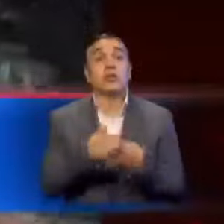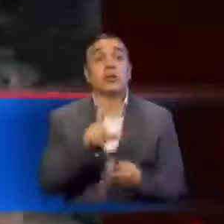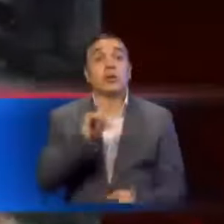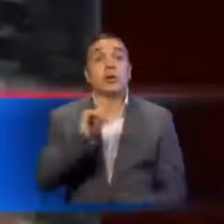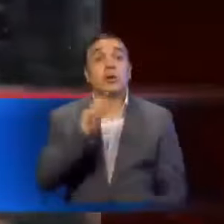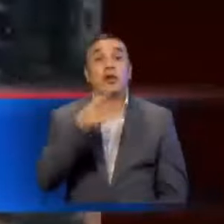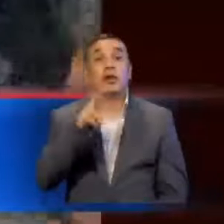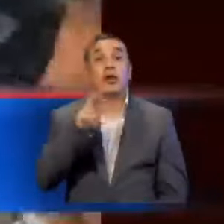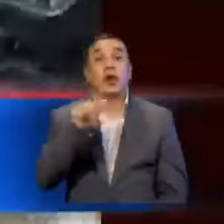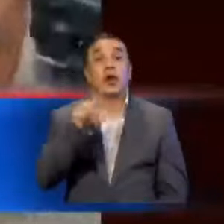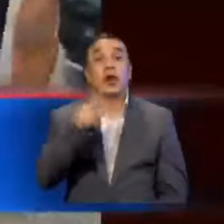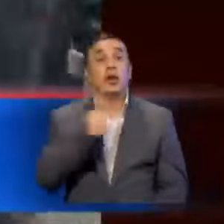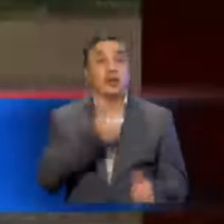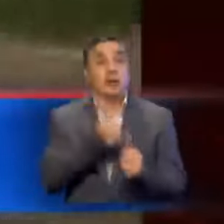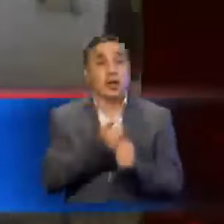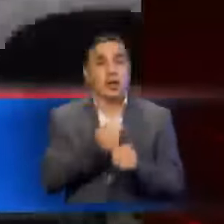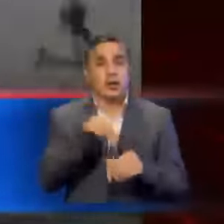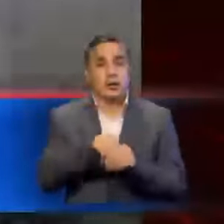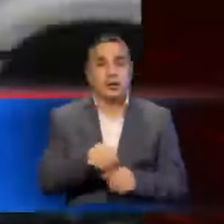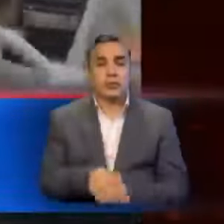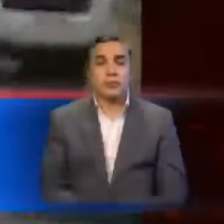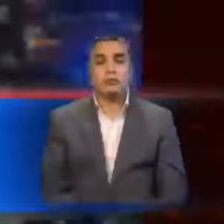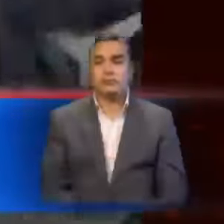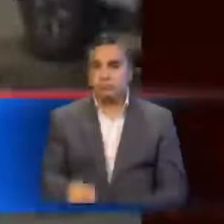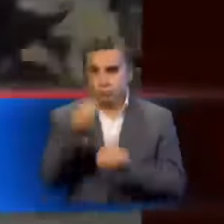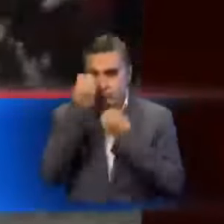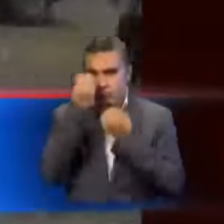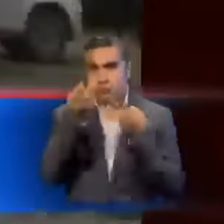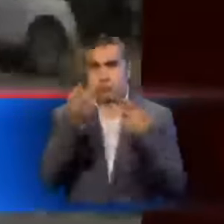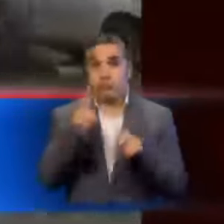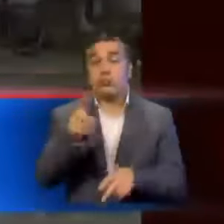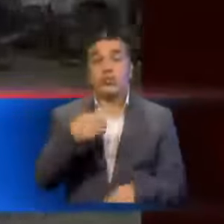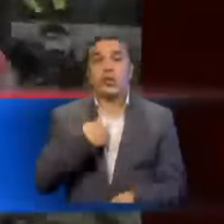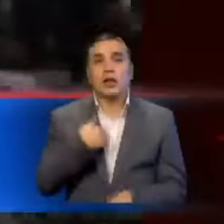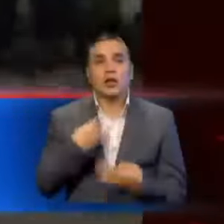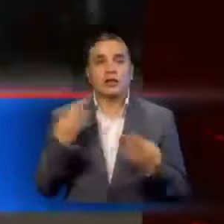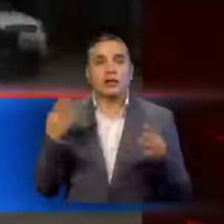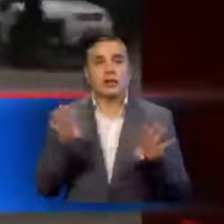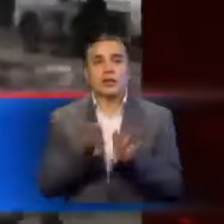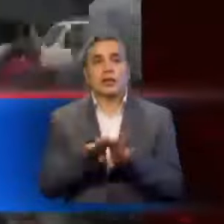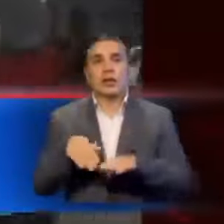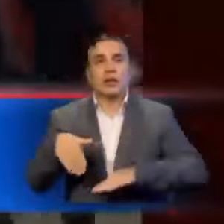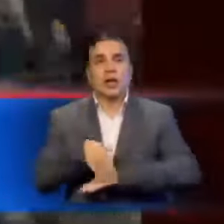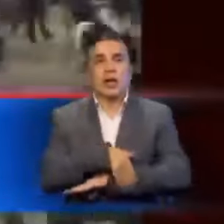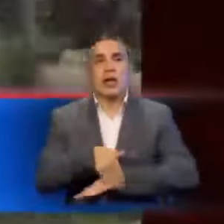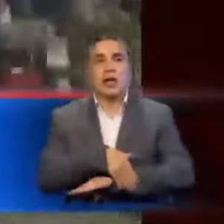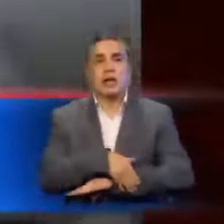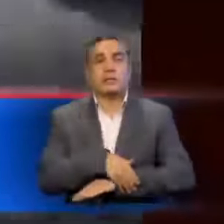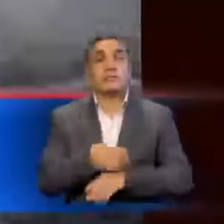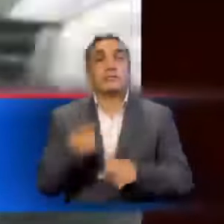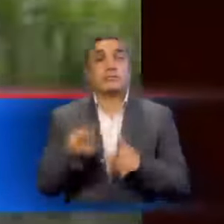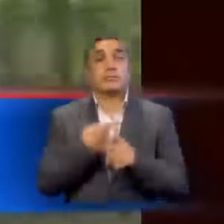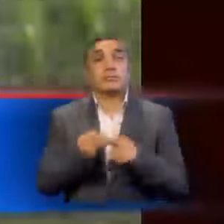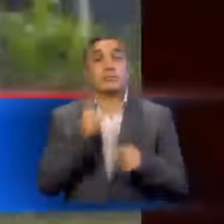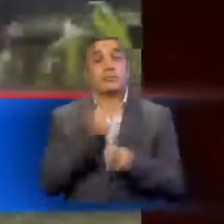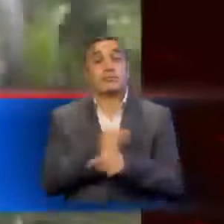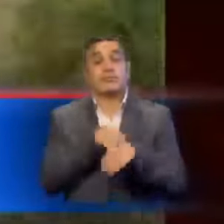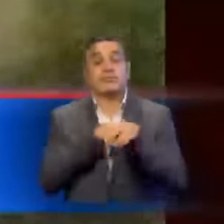que queda aquí a pocos metros. Repito la información también de que se mantiene cerrada esta vía, lo que ha generado